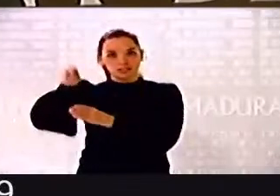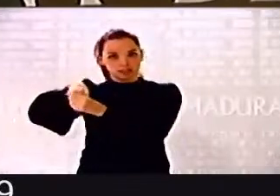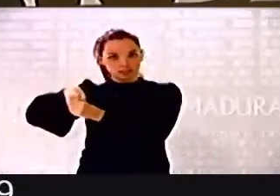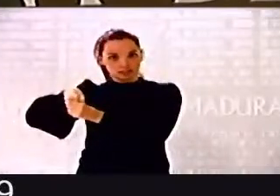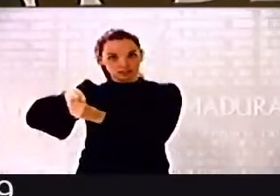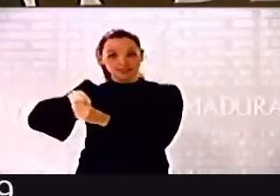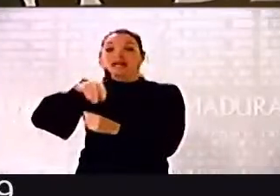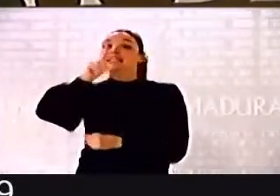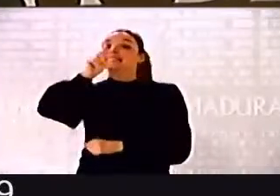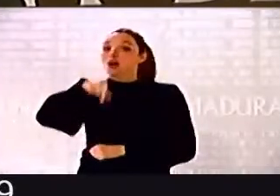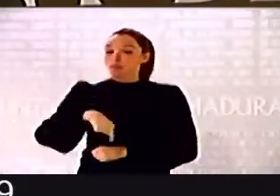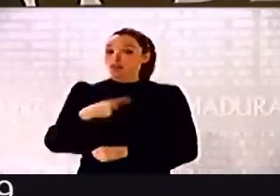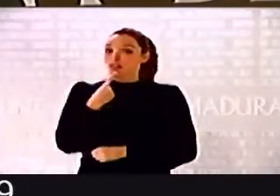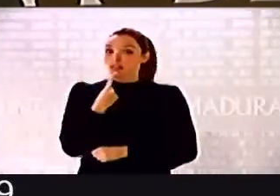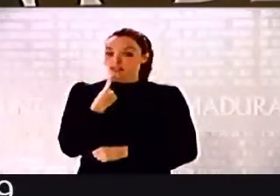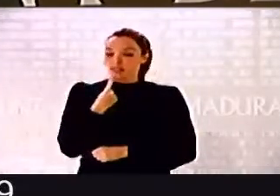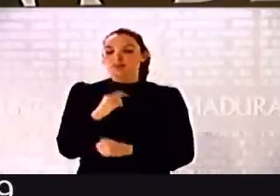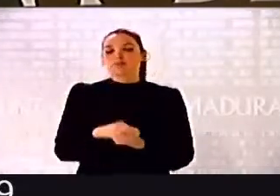Destacarle que hemos hecho